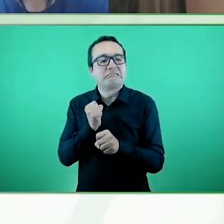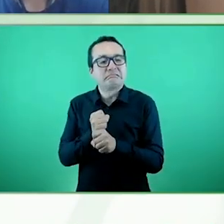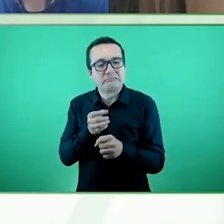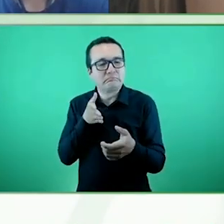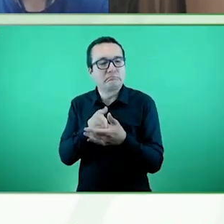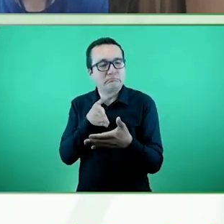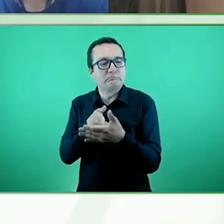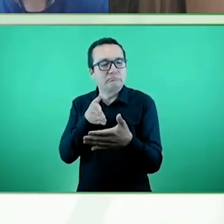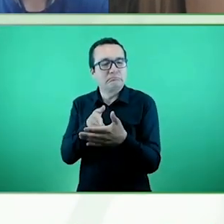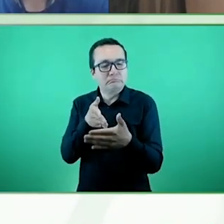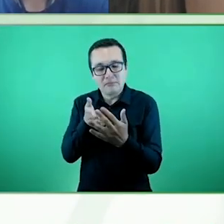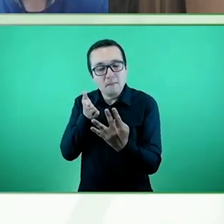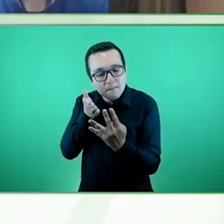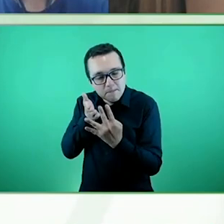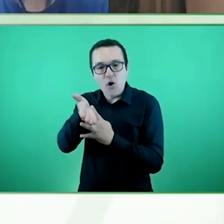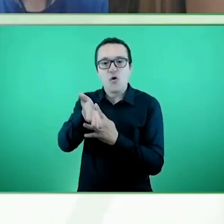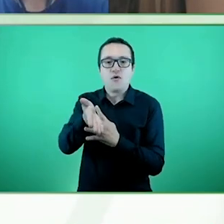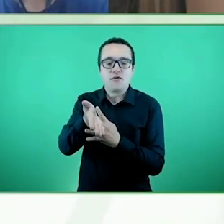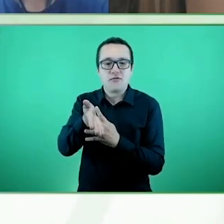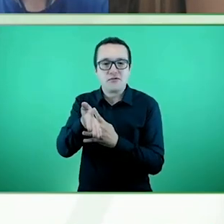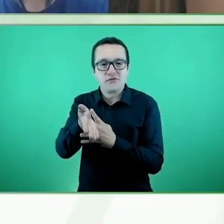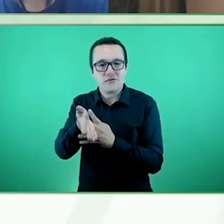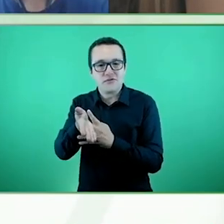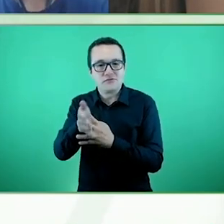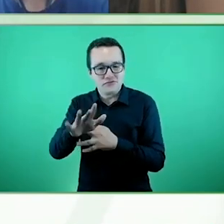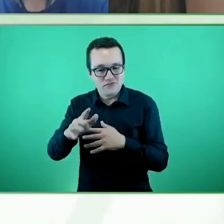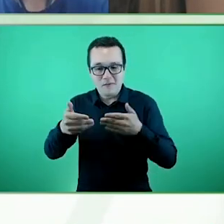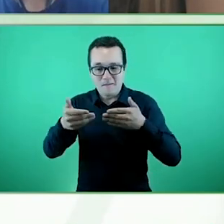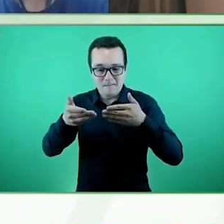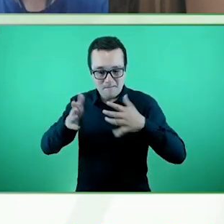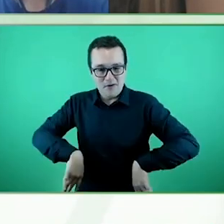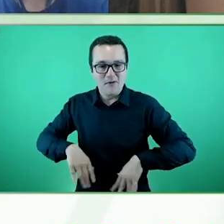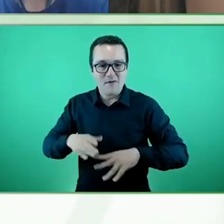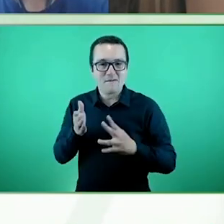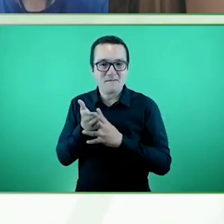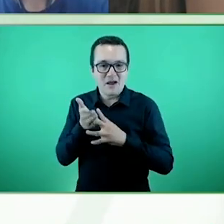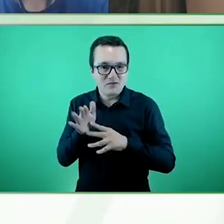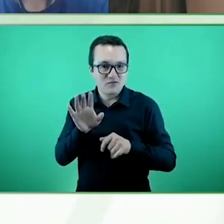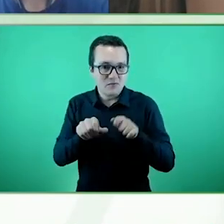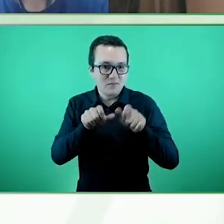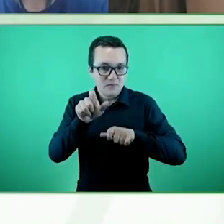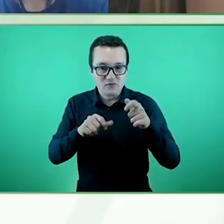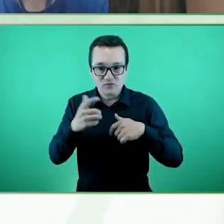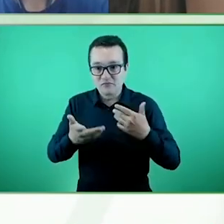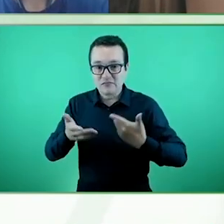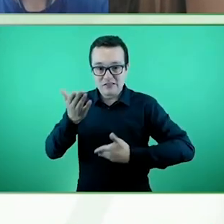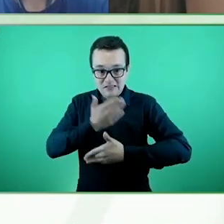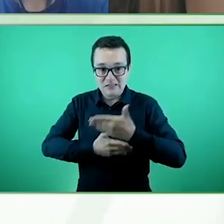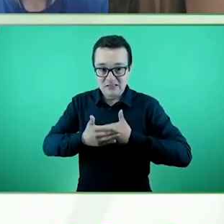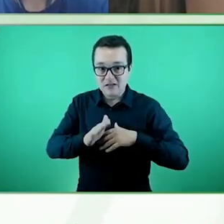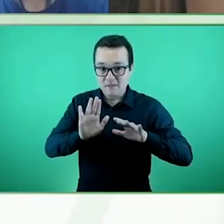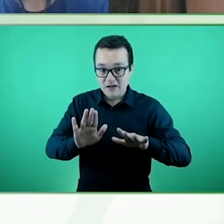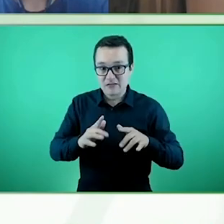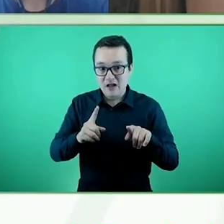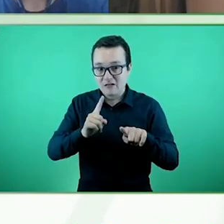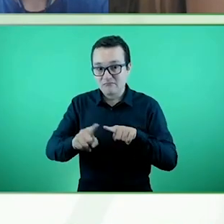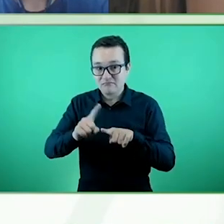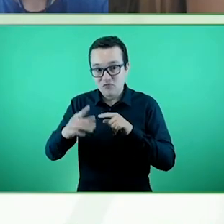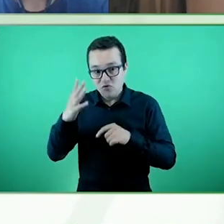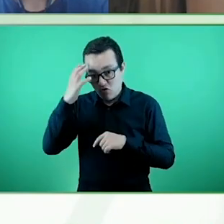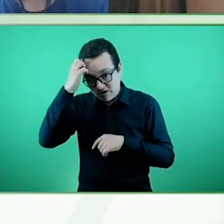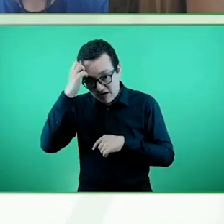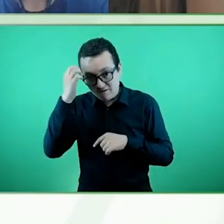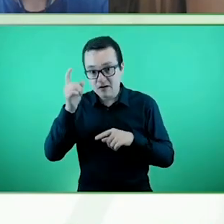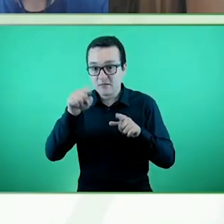discapacidad cognitiva y por sobre todo su entorno más cercano, no solamente las personas propiamente tal que tienen algún tipo de discapacidad.